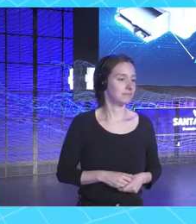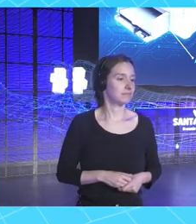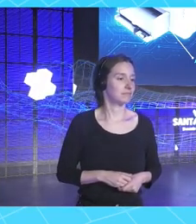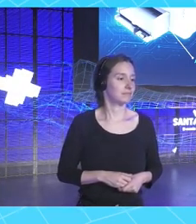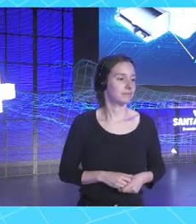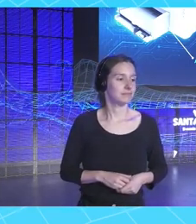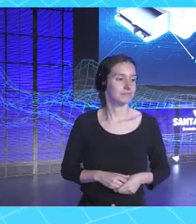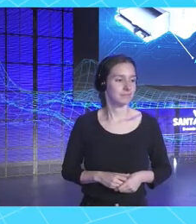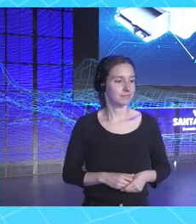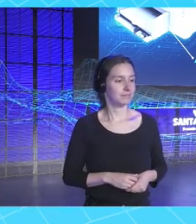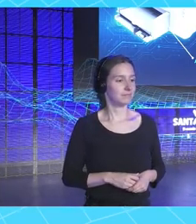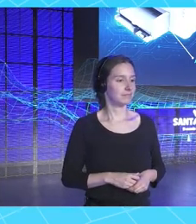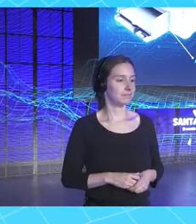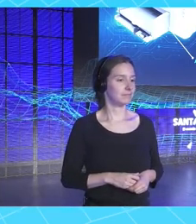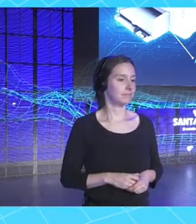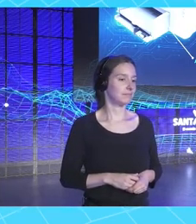es